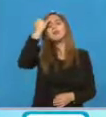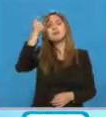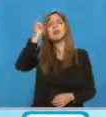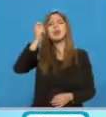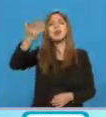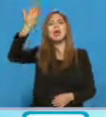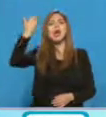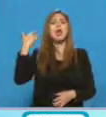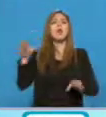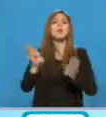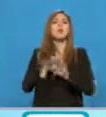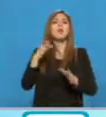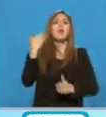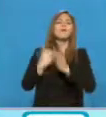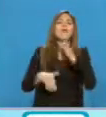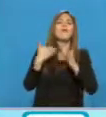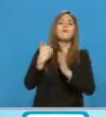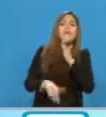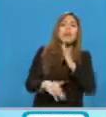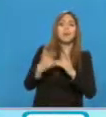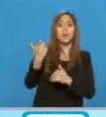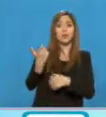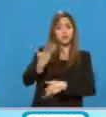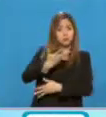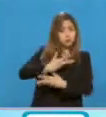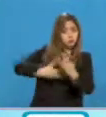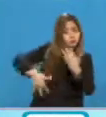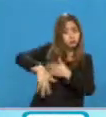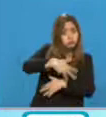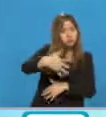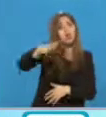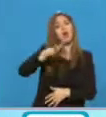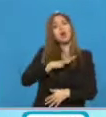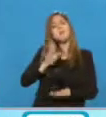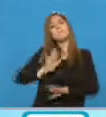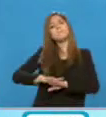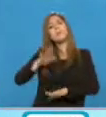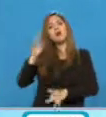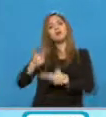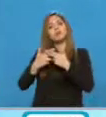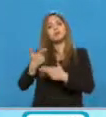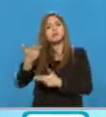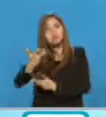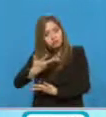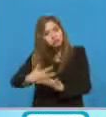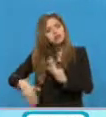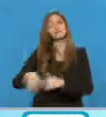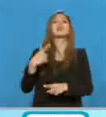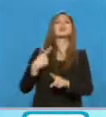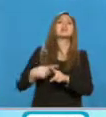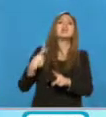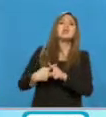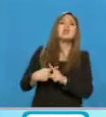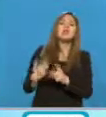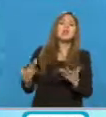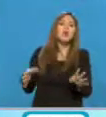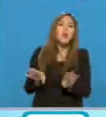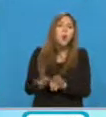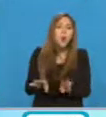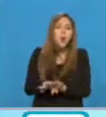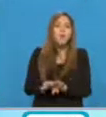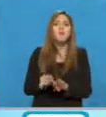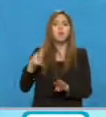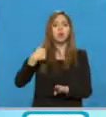escasez, ¿no? Claro. En la economía creativa tenemos abundancia. Aquí le damos la vuelta, claro. Aquí le damos la Como debe vuelta. ser. Sí.